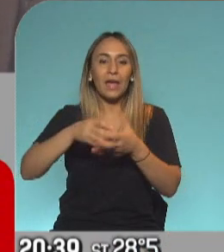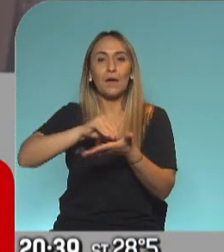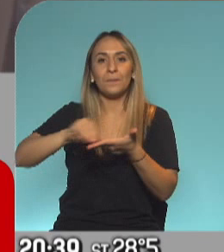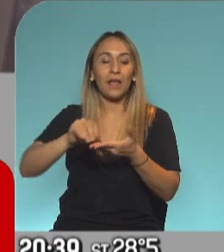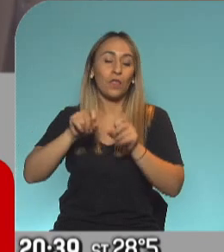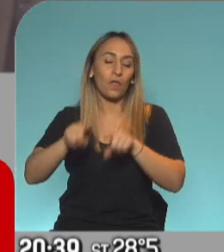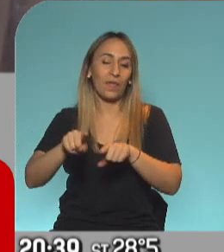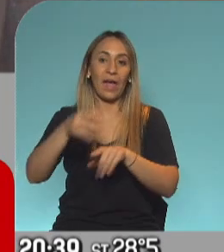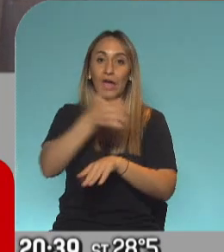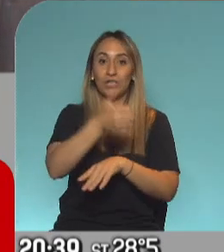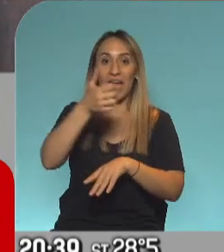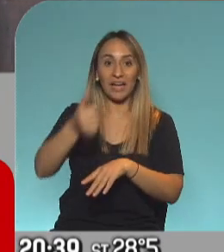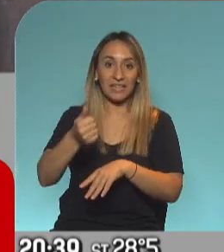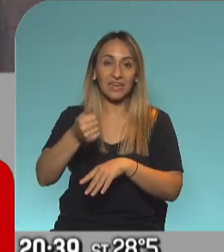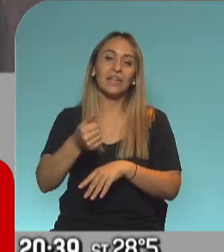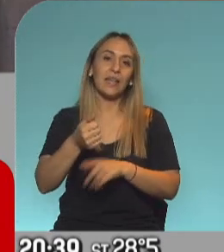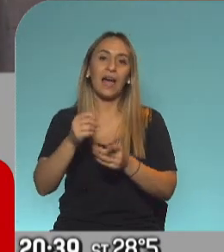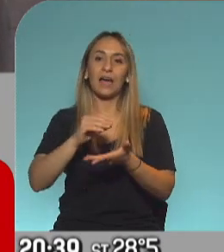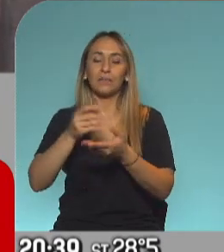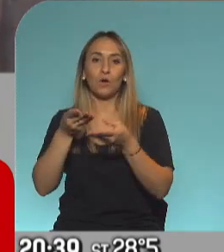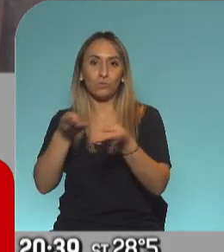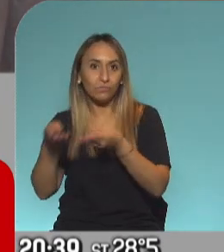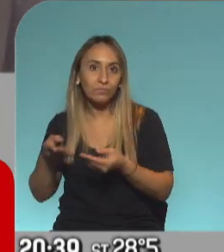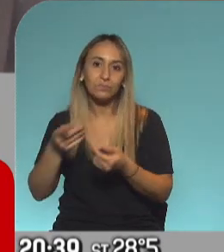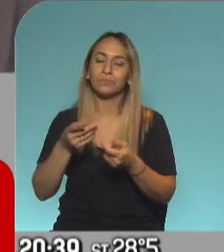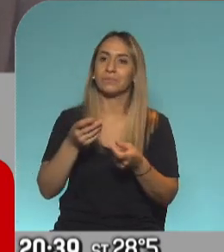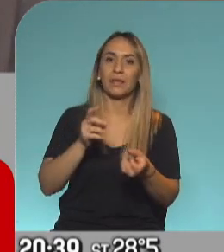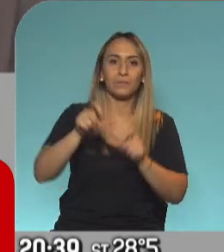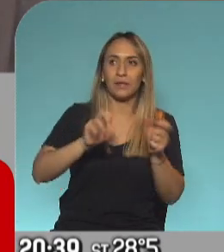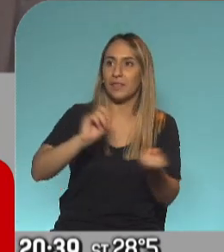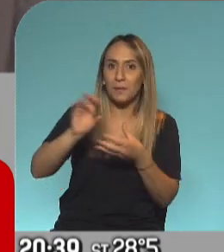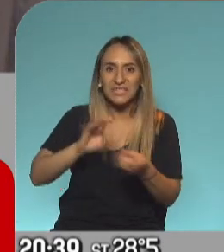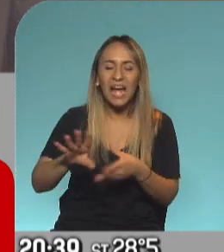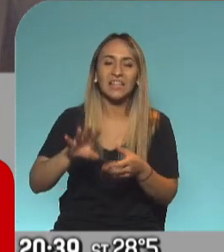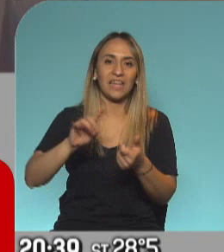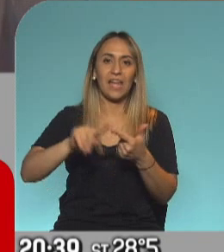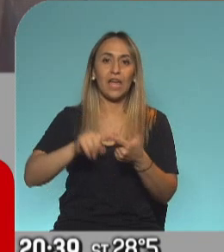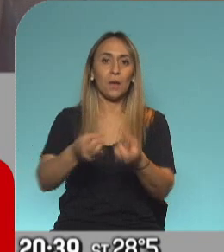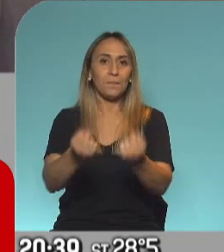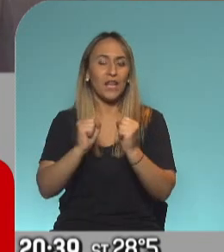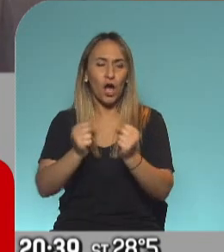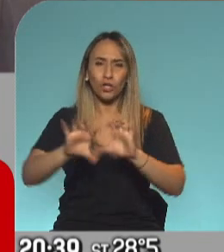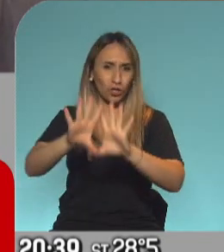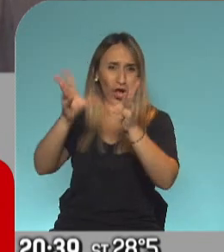aerolíneas, tanto los tripulantes como los técnicos, como los despachantes y los tripulantes de cabina también y los